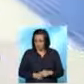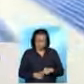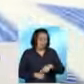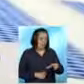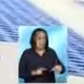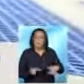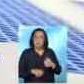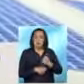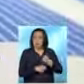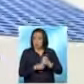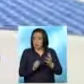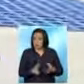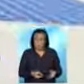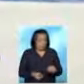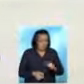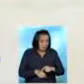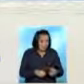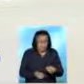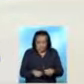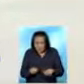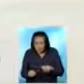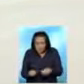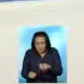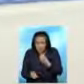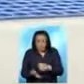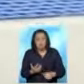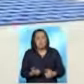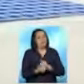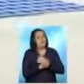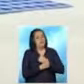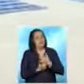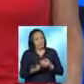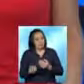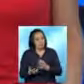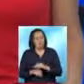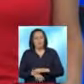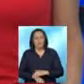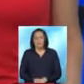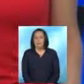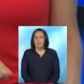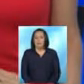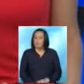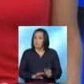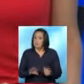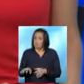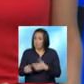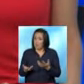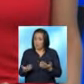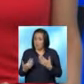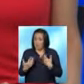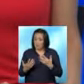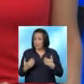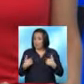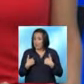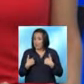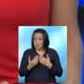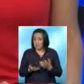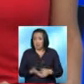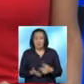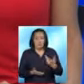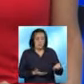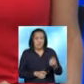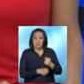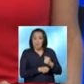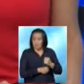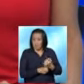turnan para alimentarla y el cariño es lo que les sobra. Bien, pero hablando de animales, ahora le vamos a mostrar la noble